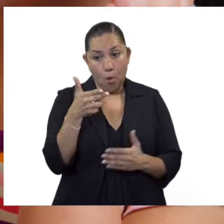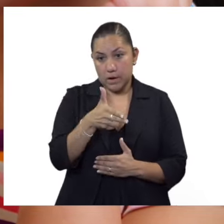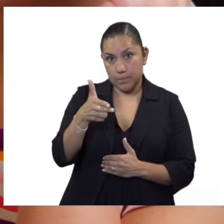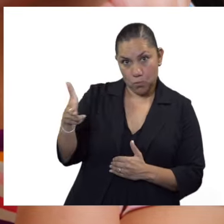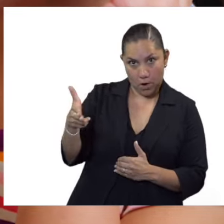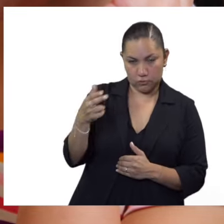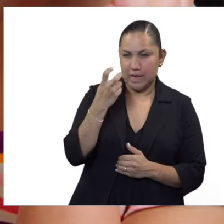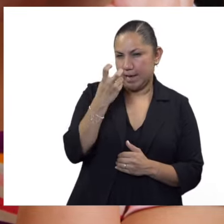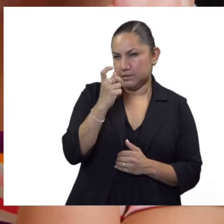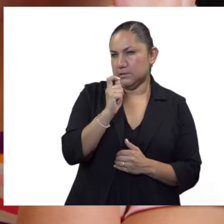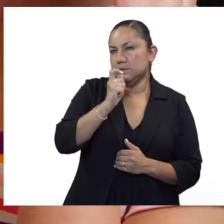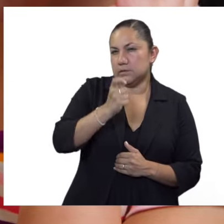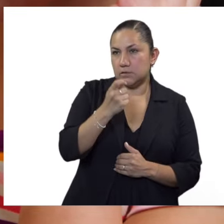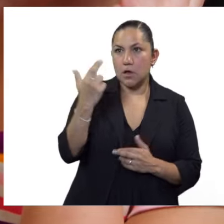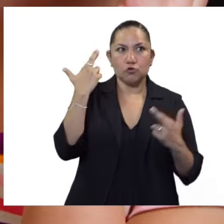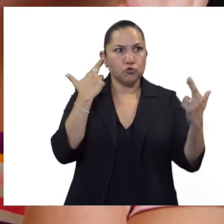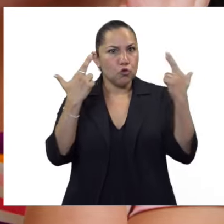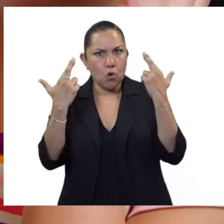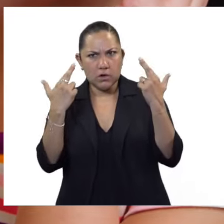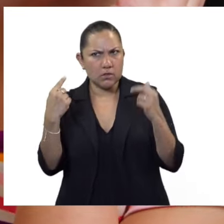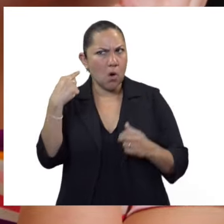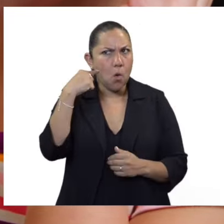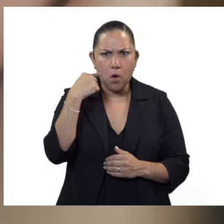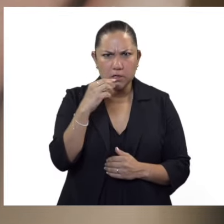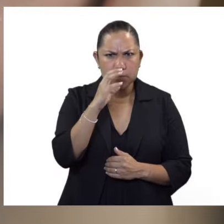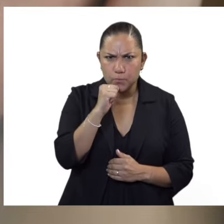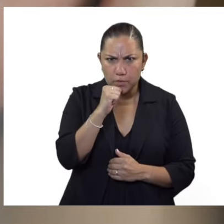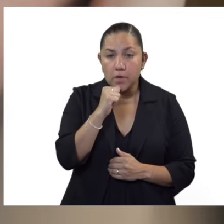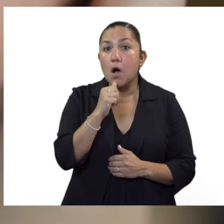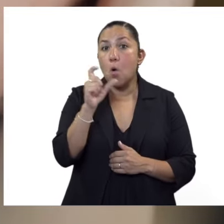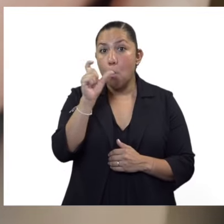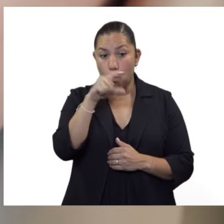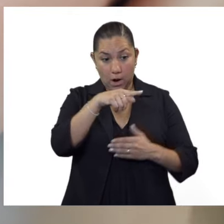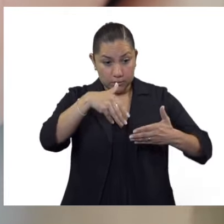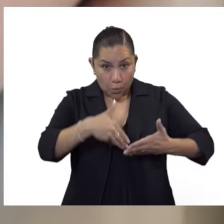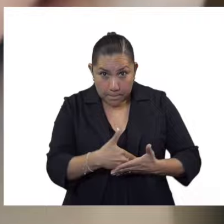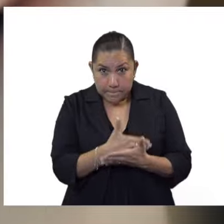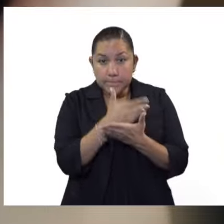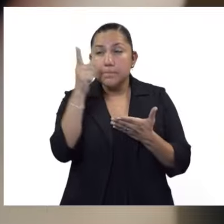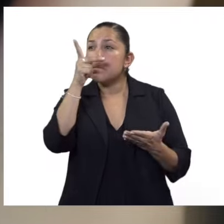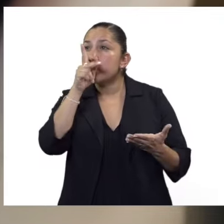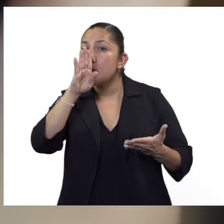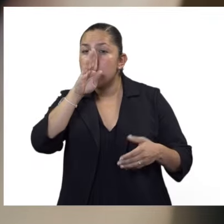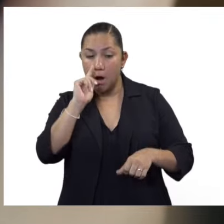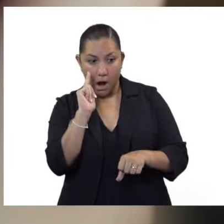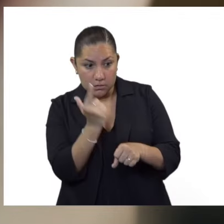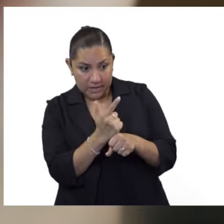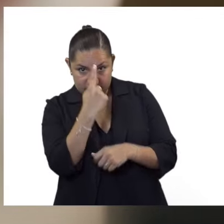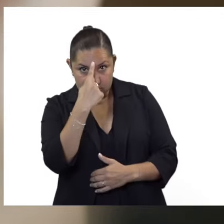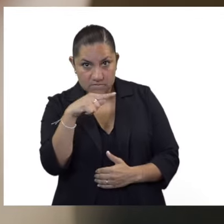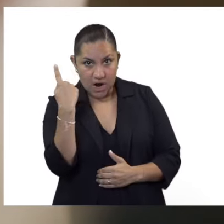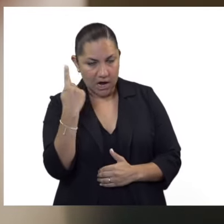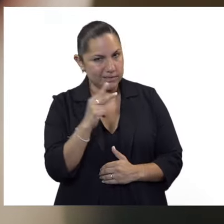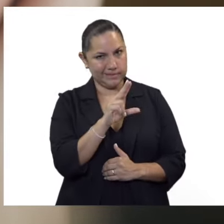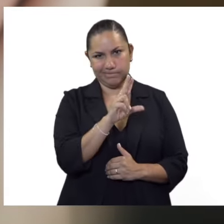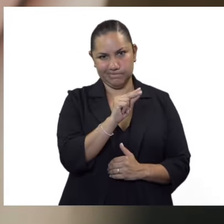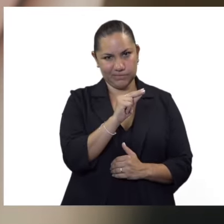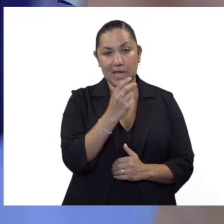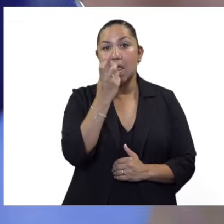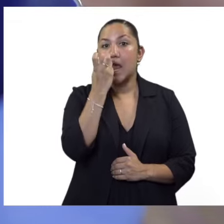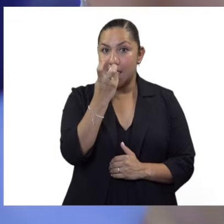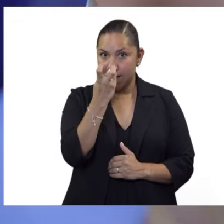incapacidad para escuchar los sonidos es difícil de detectar fácilmente por los padres lo cual lleva